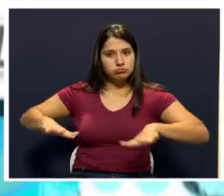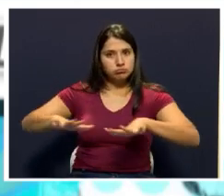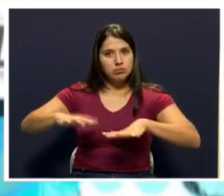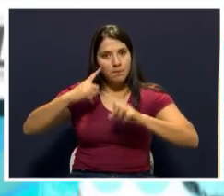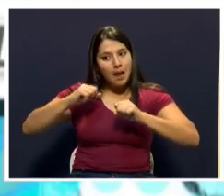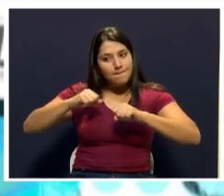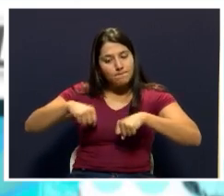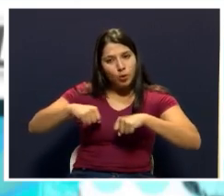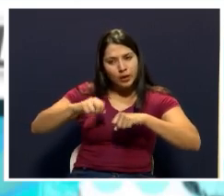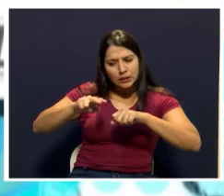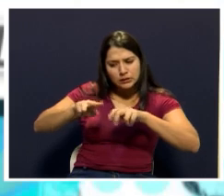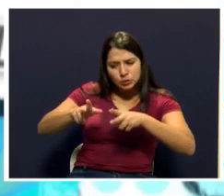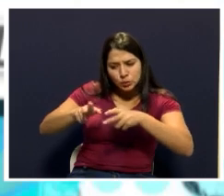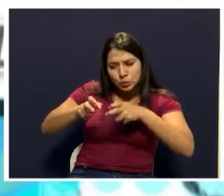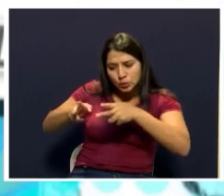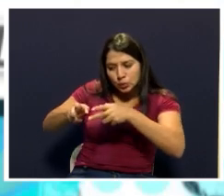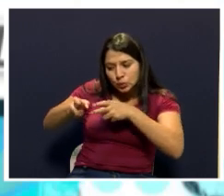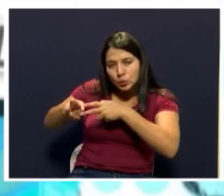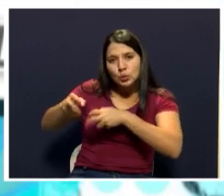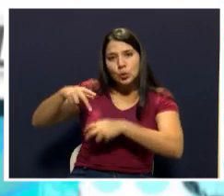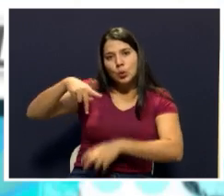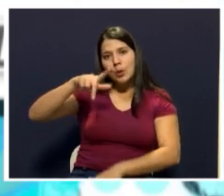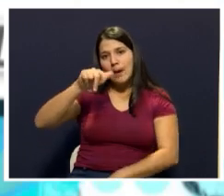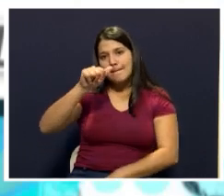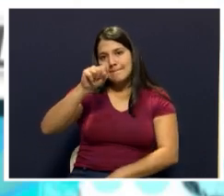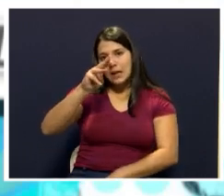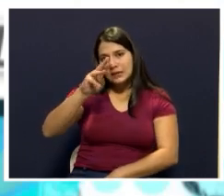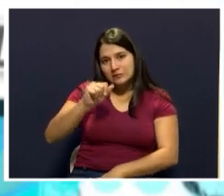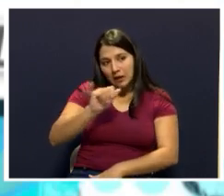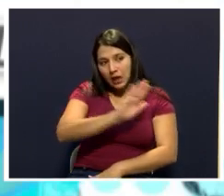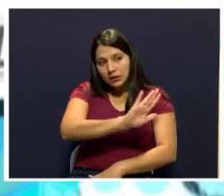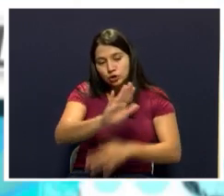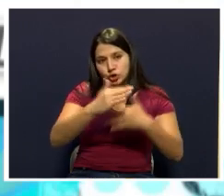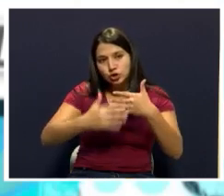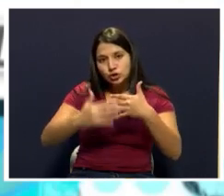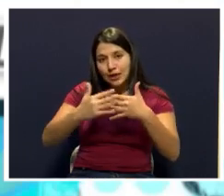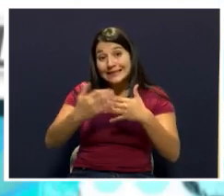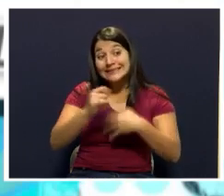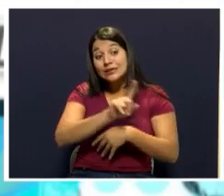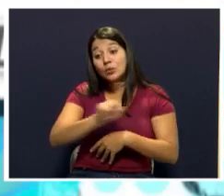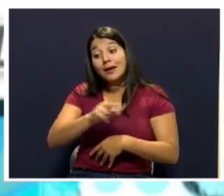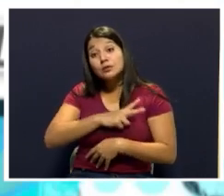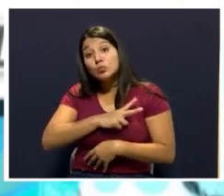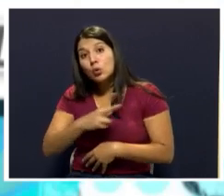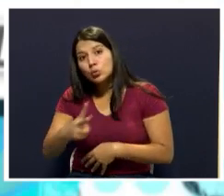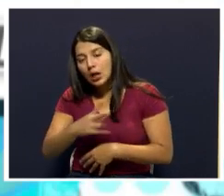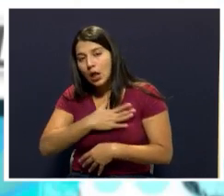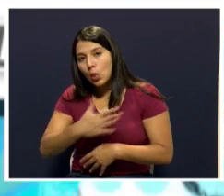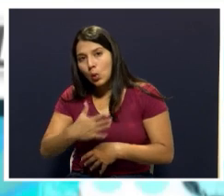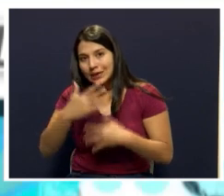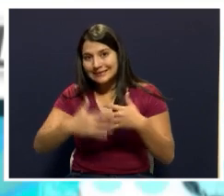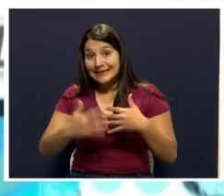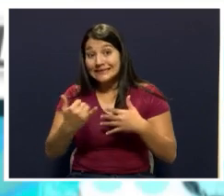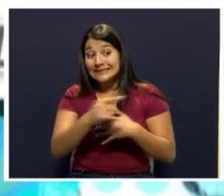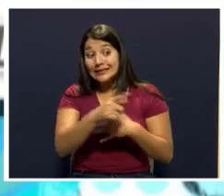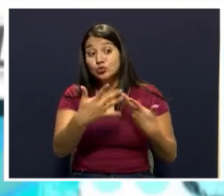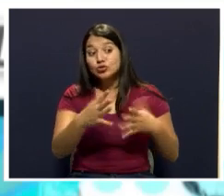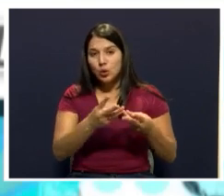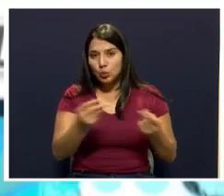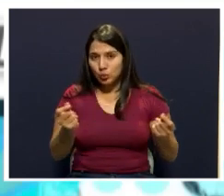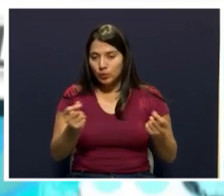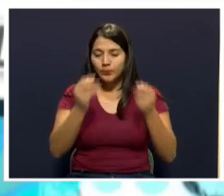los anticuerpos de estas personas que de manera solidaria hagan donaciones de sangre. Doctor Gutiérrez, esa sería la segunda